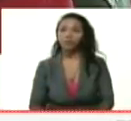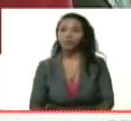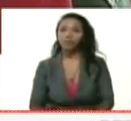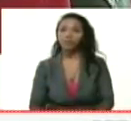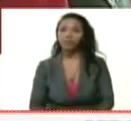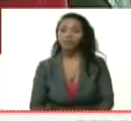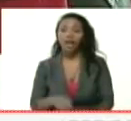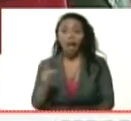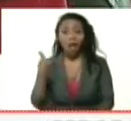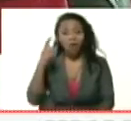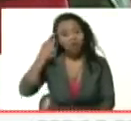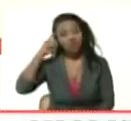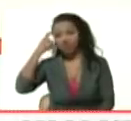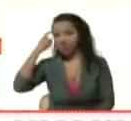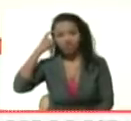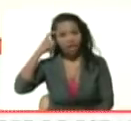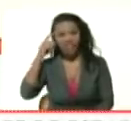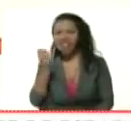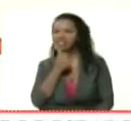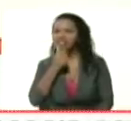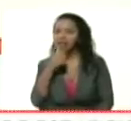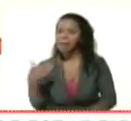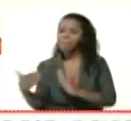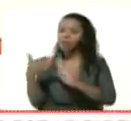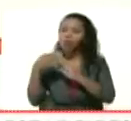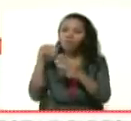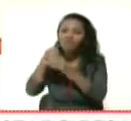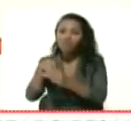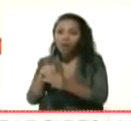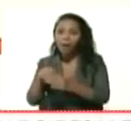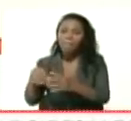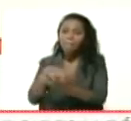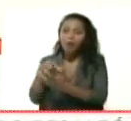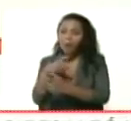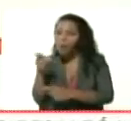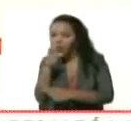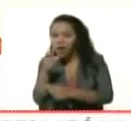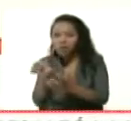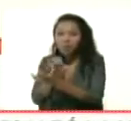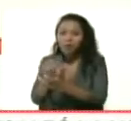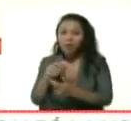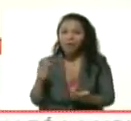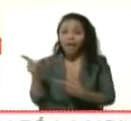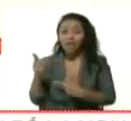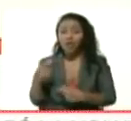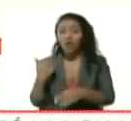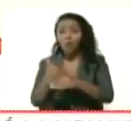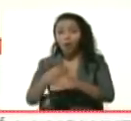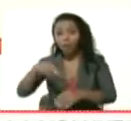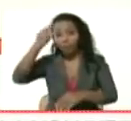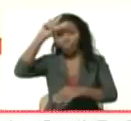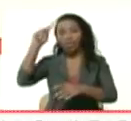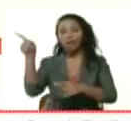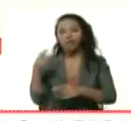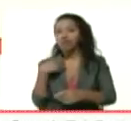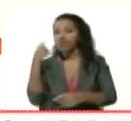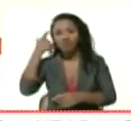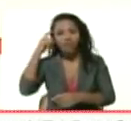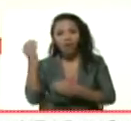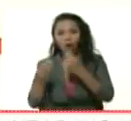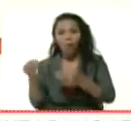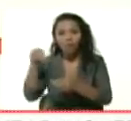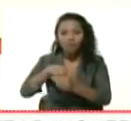Ellos no saben con quién se están metiendo en verdad. Todavía a estas alturas son tan torpes que ellos no saben con quién se están metiendo.